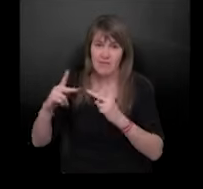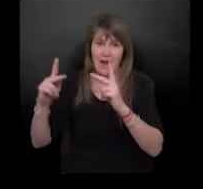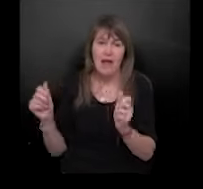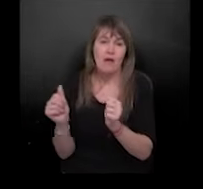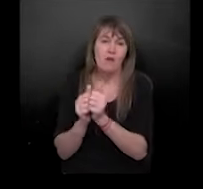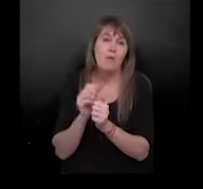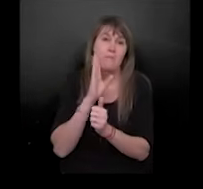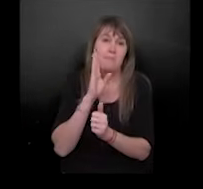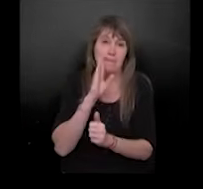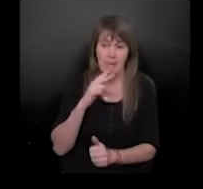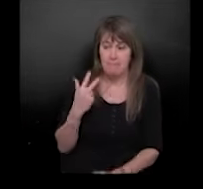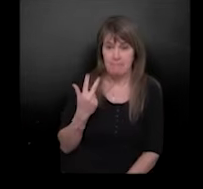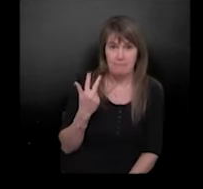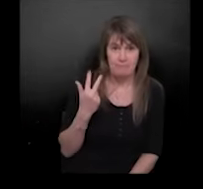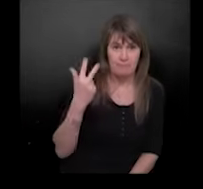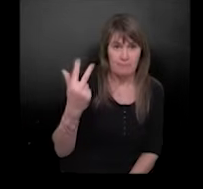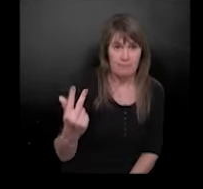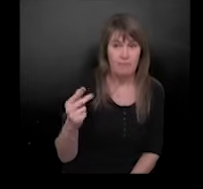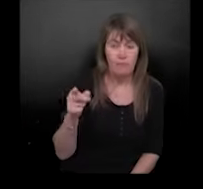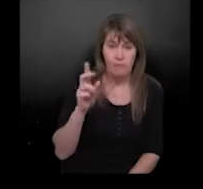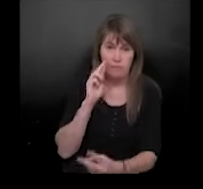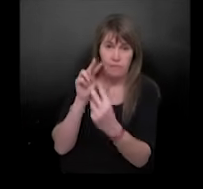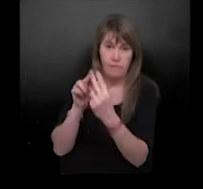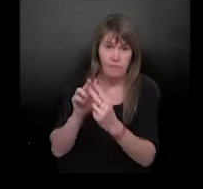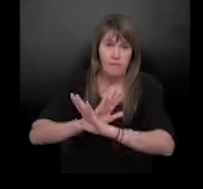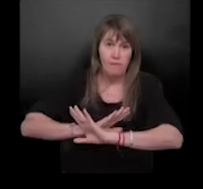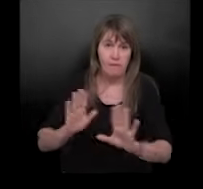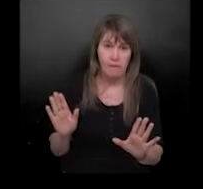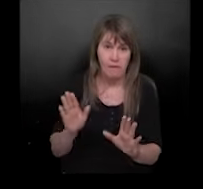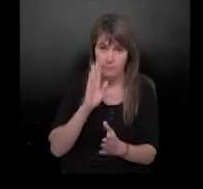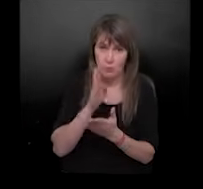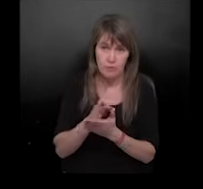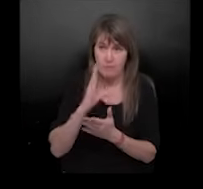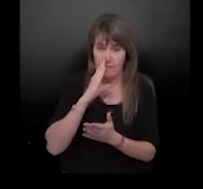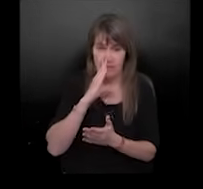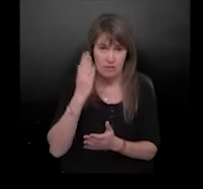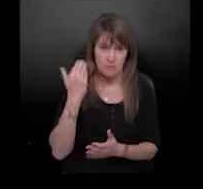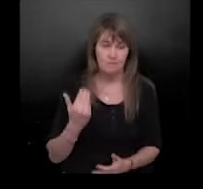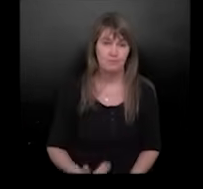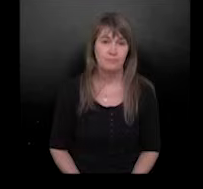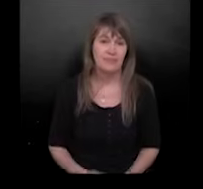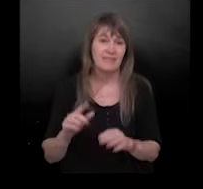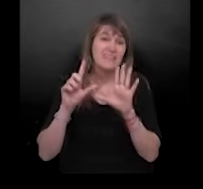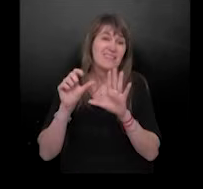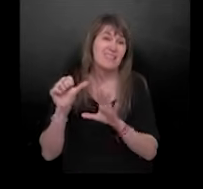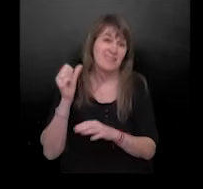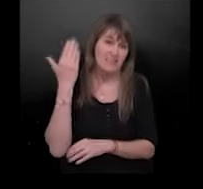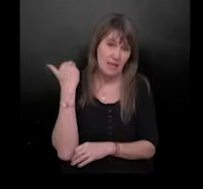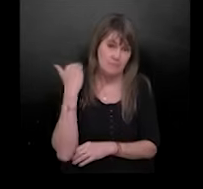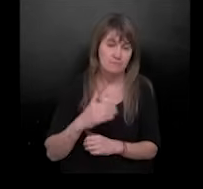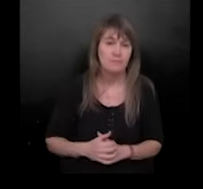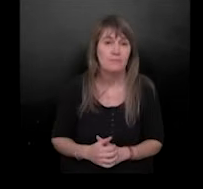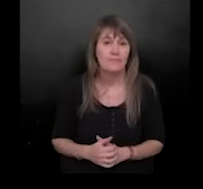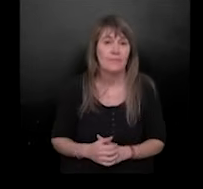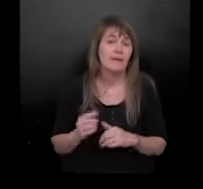madre y esa fue la última vez que lo vimos eh la última vez que lo vimos fue